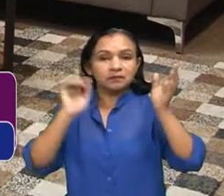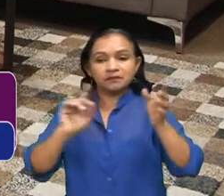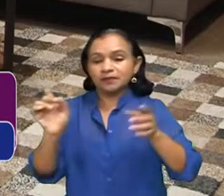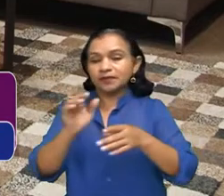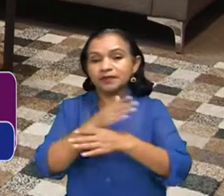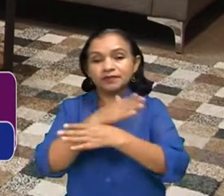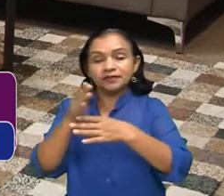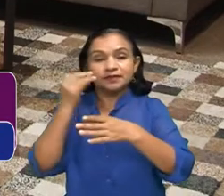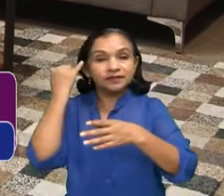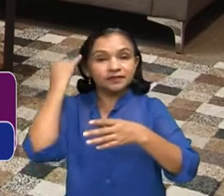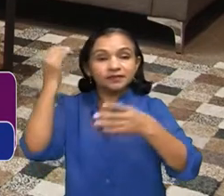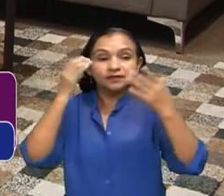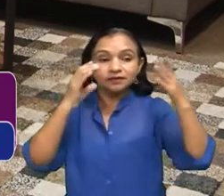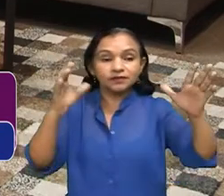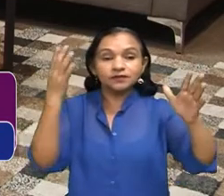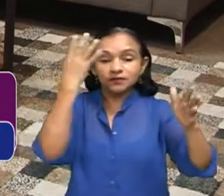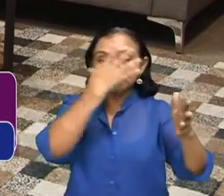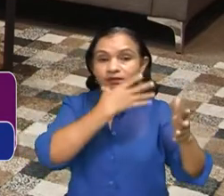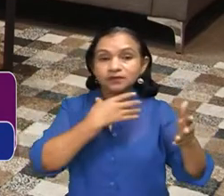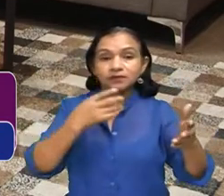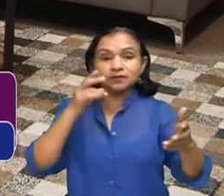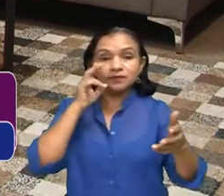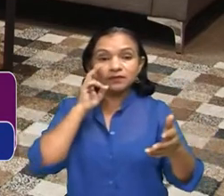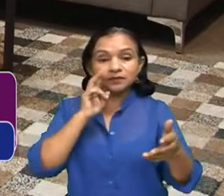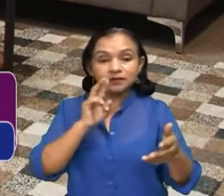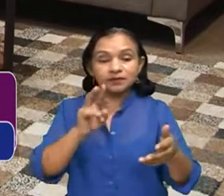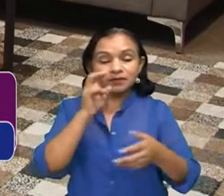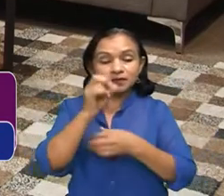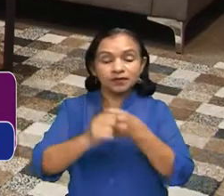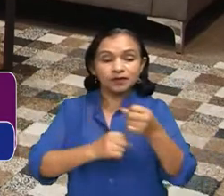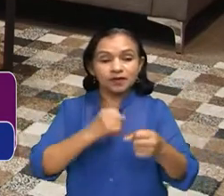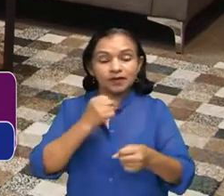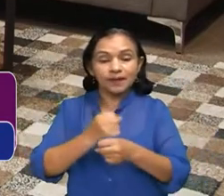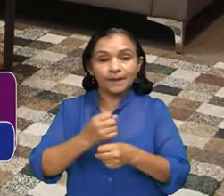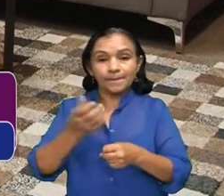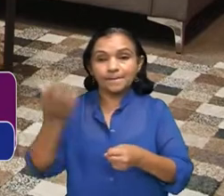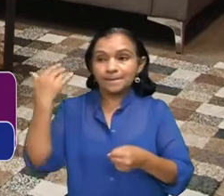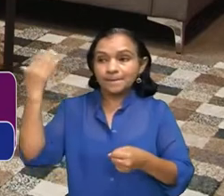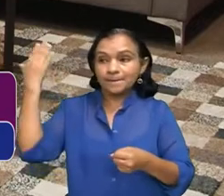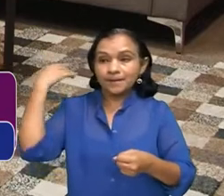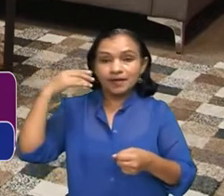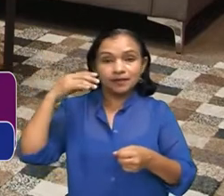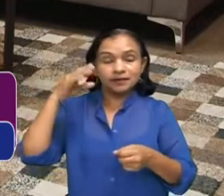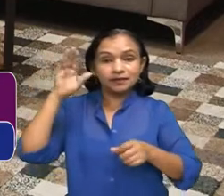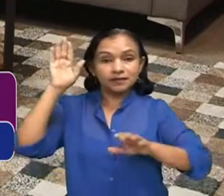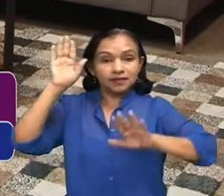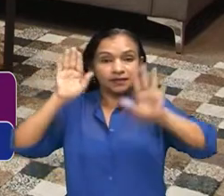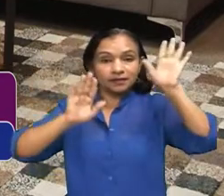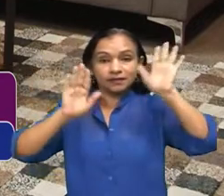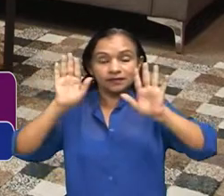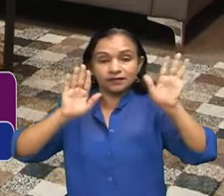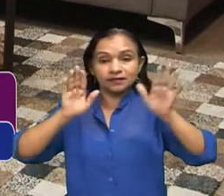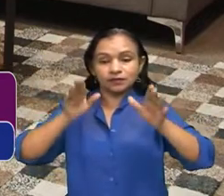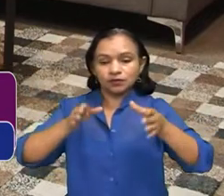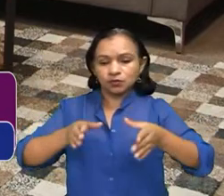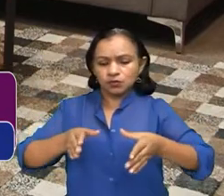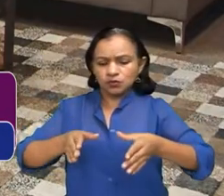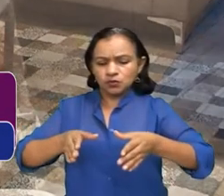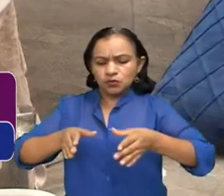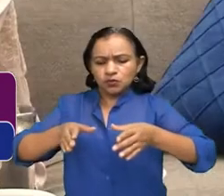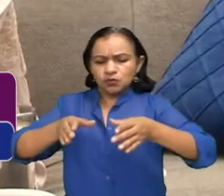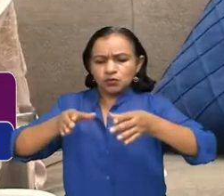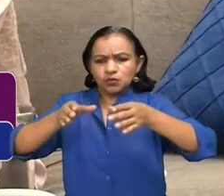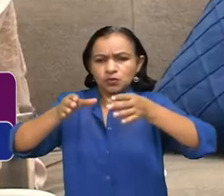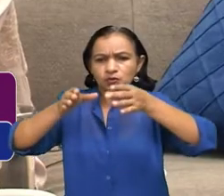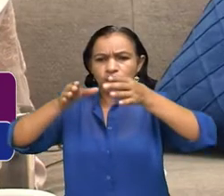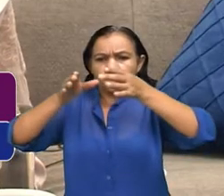piezas innovadoras. Hemos visto que el año pasado en el concurso nacional hicieron una torre Eiffel,